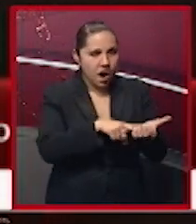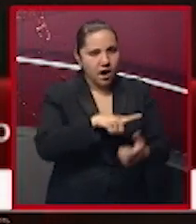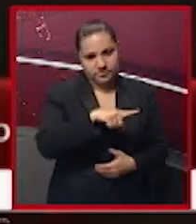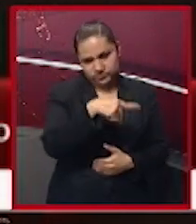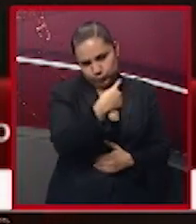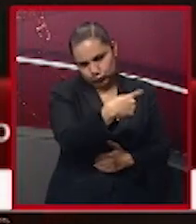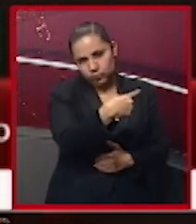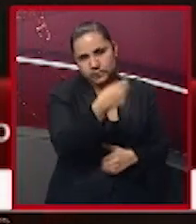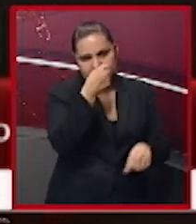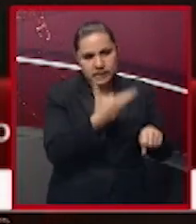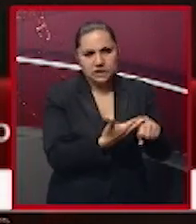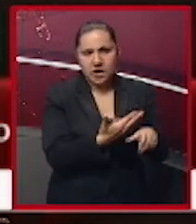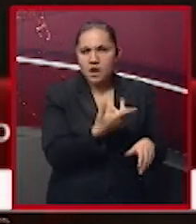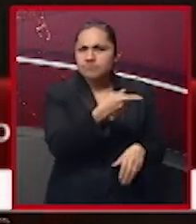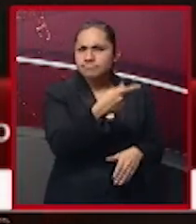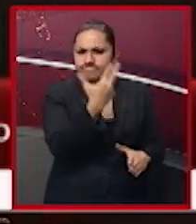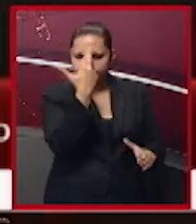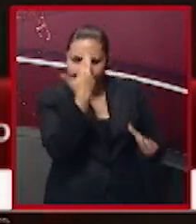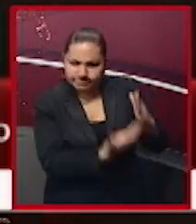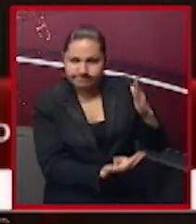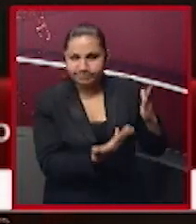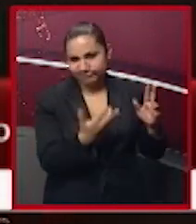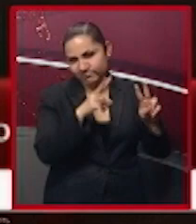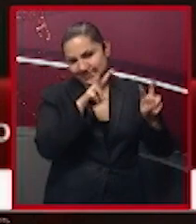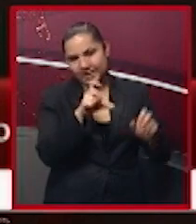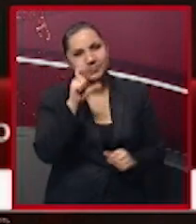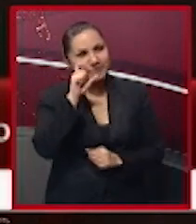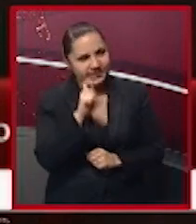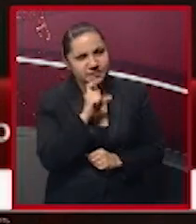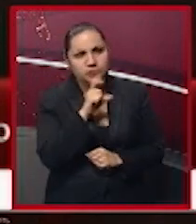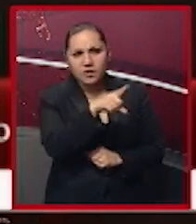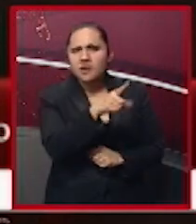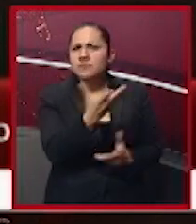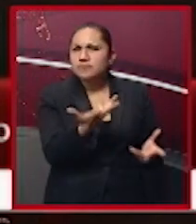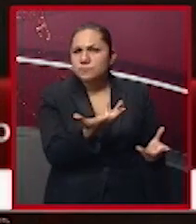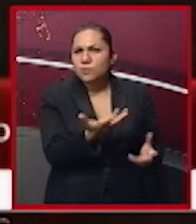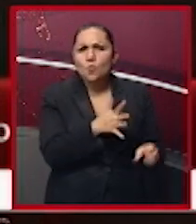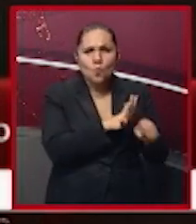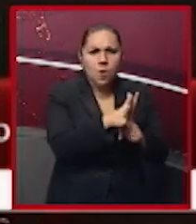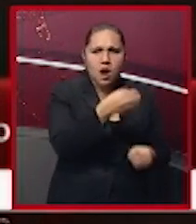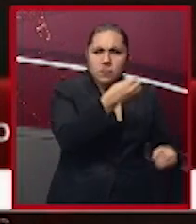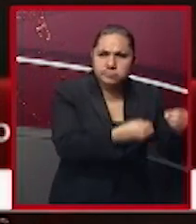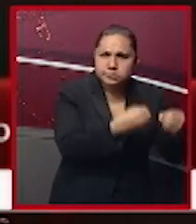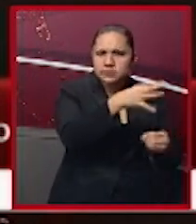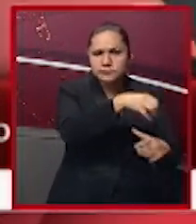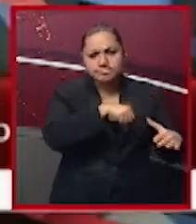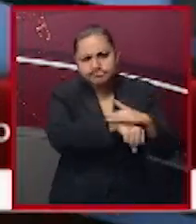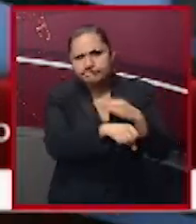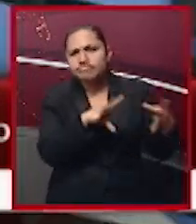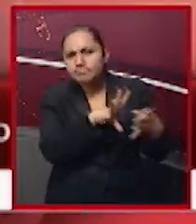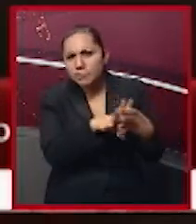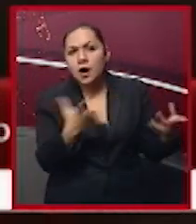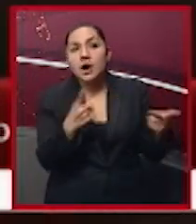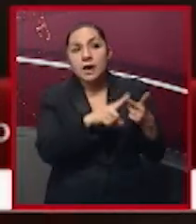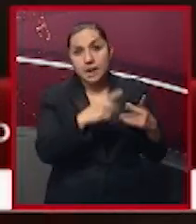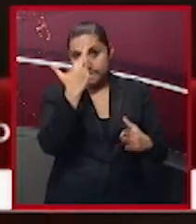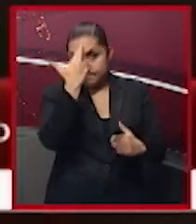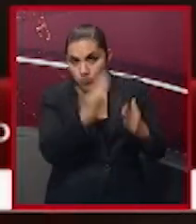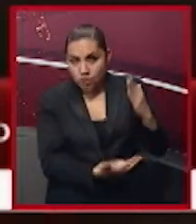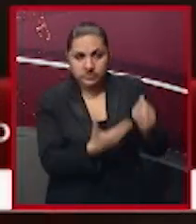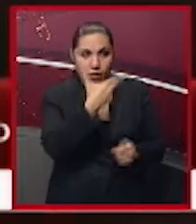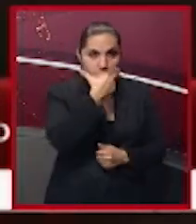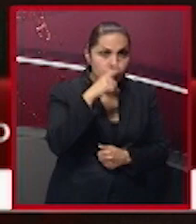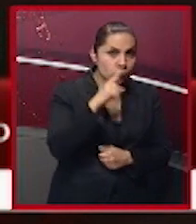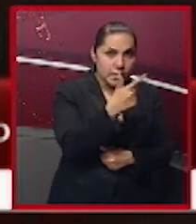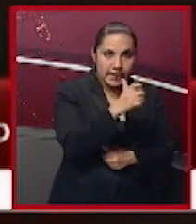naturaleza sexual? ¿Cuántas denuncias por actos de discriminación y violencia de género? No